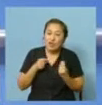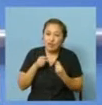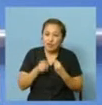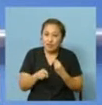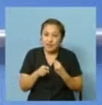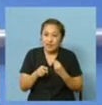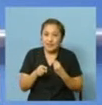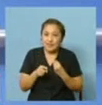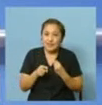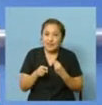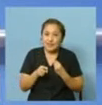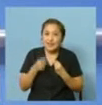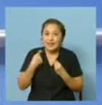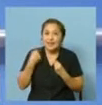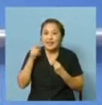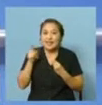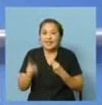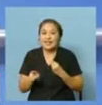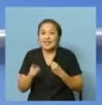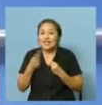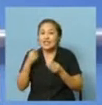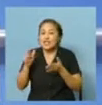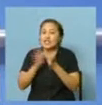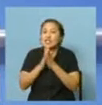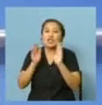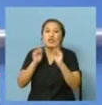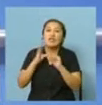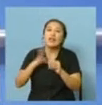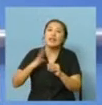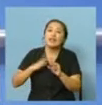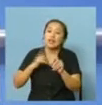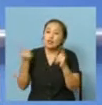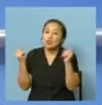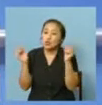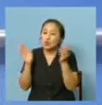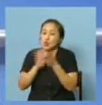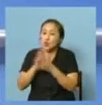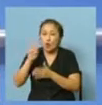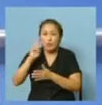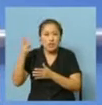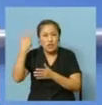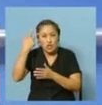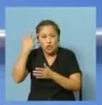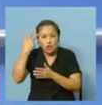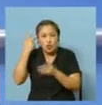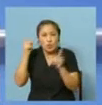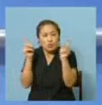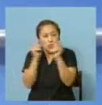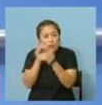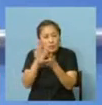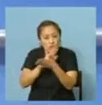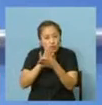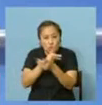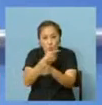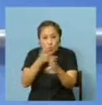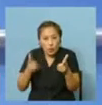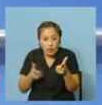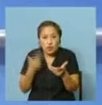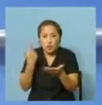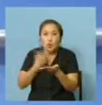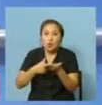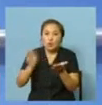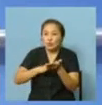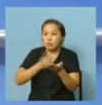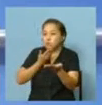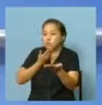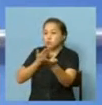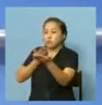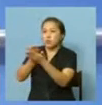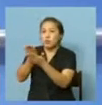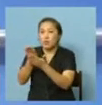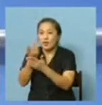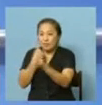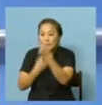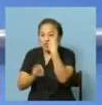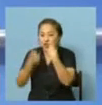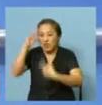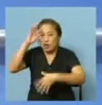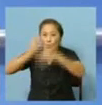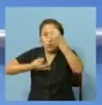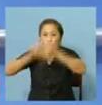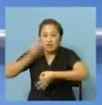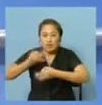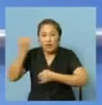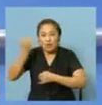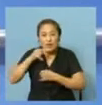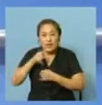con aquellos casos que no hayan quedado resueltos en el año 2018 le hemos remitido a la inspección general de justicia